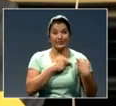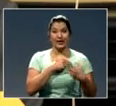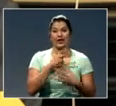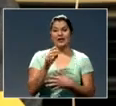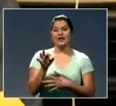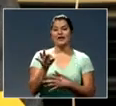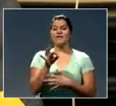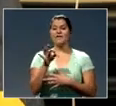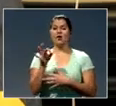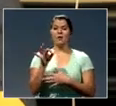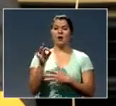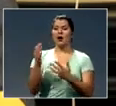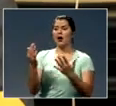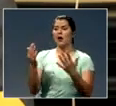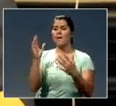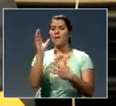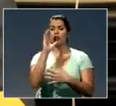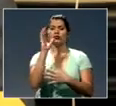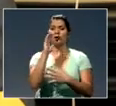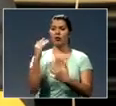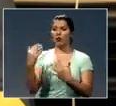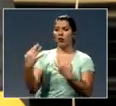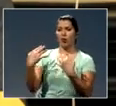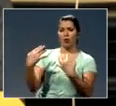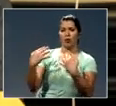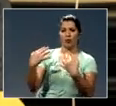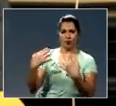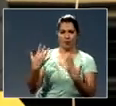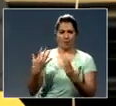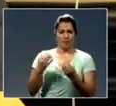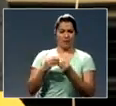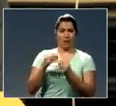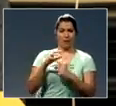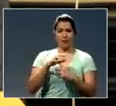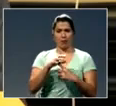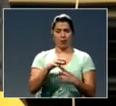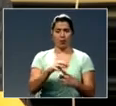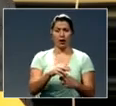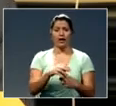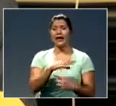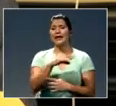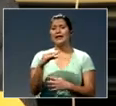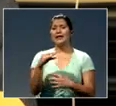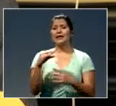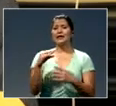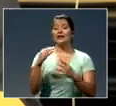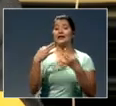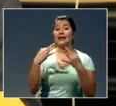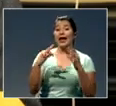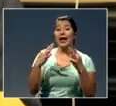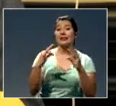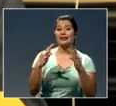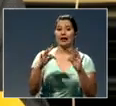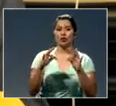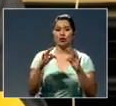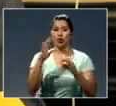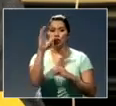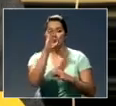populista y buscando llevar votos a sus